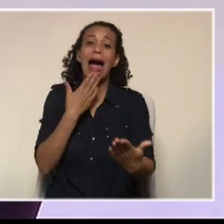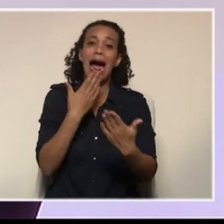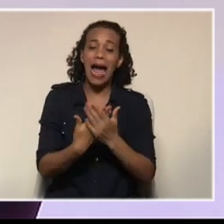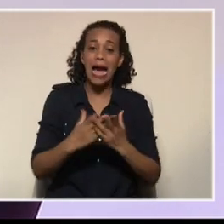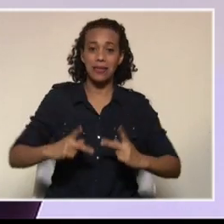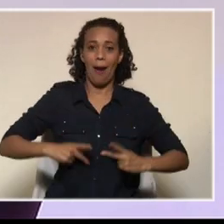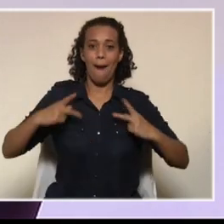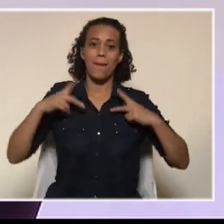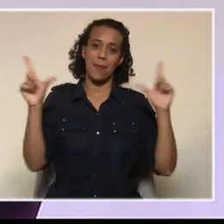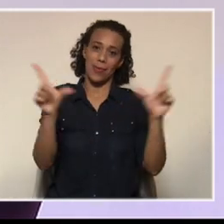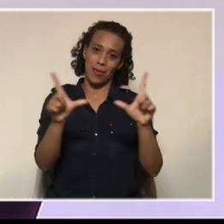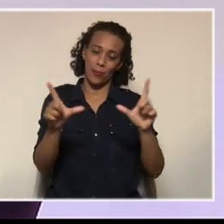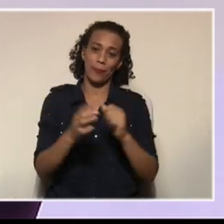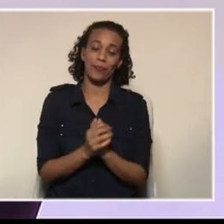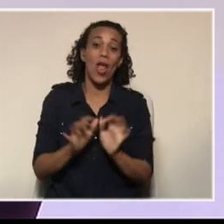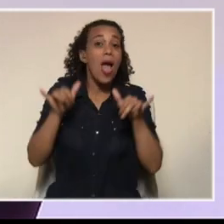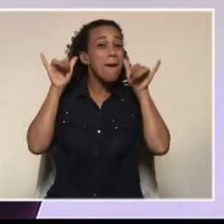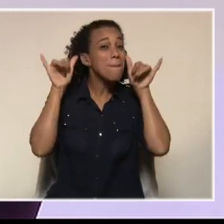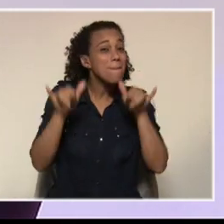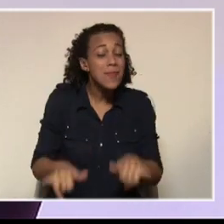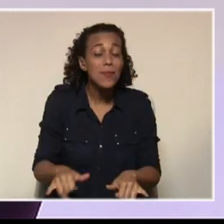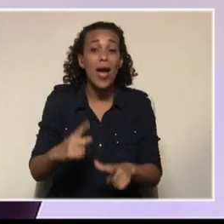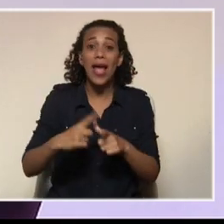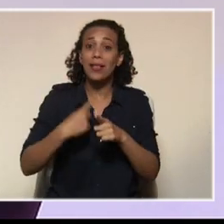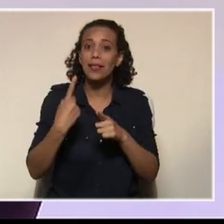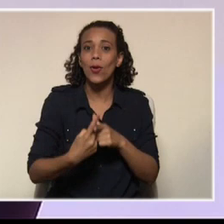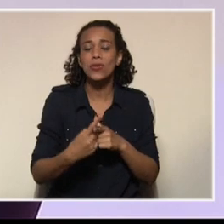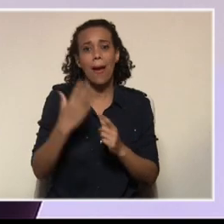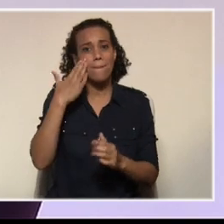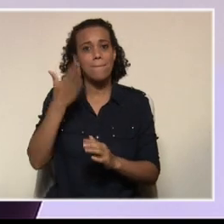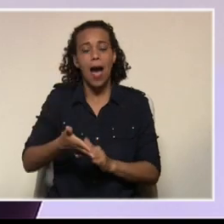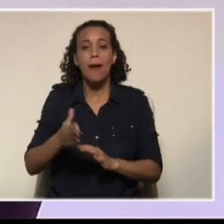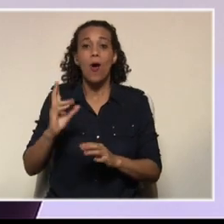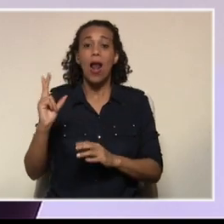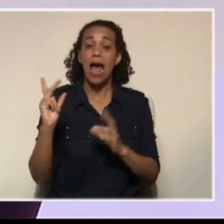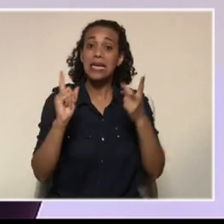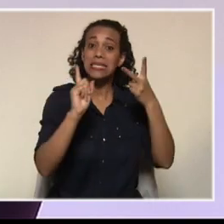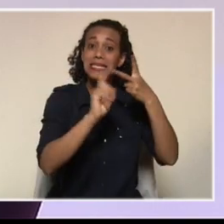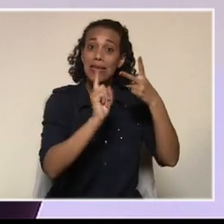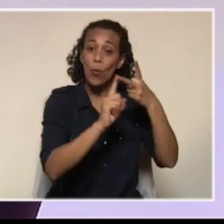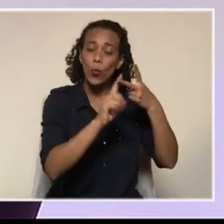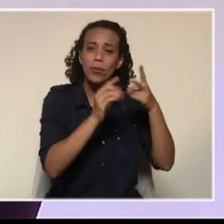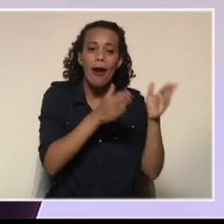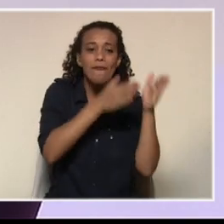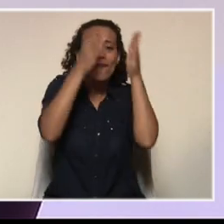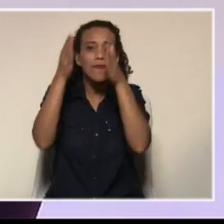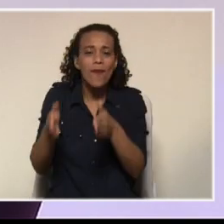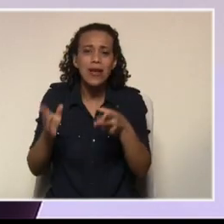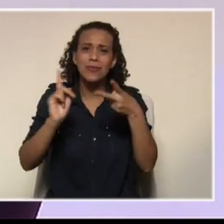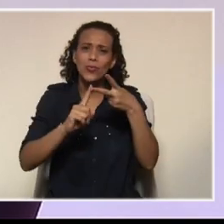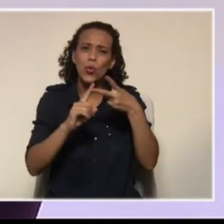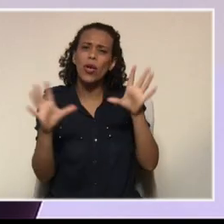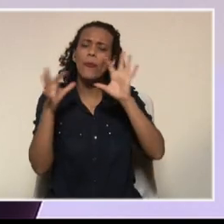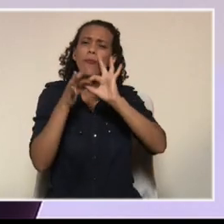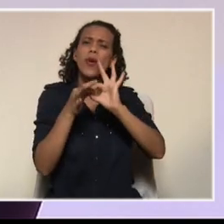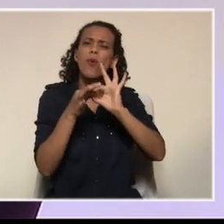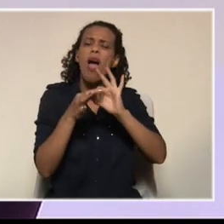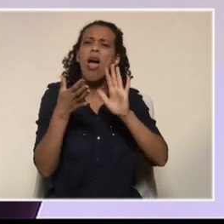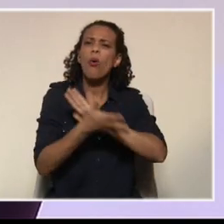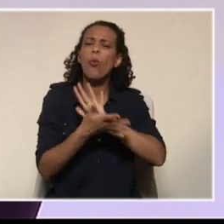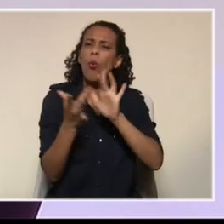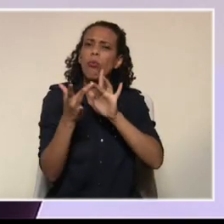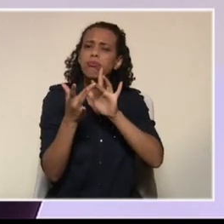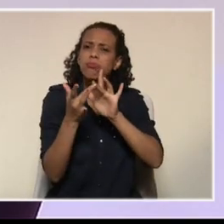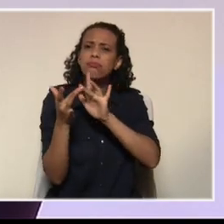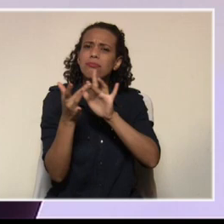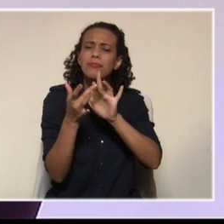a Vive TV. De la misma forma, entonces, vamos a la segunda fase. La segunda fase está relacionada a lo que